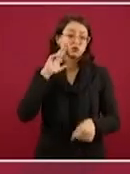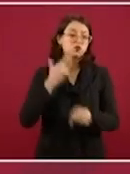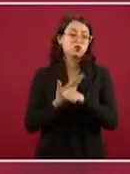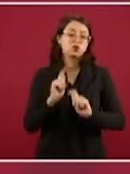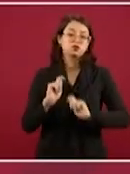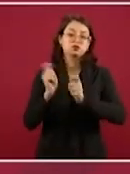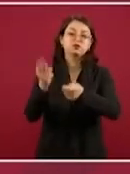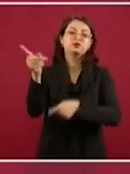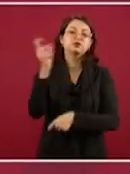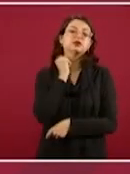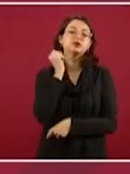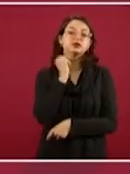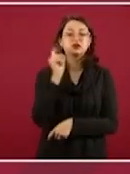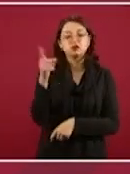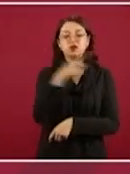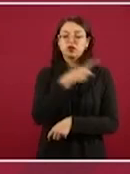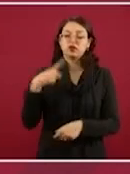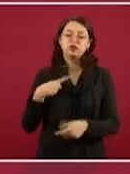Se tienen que